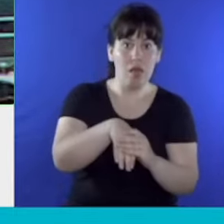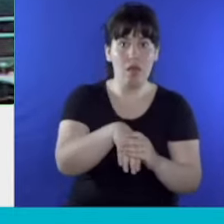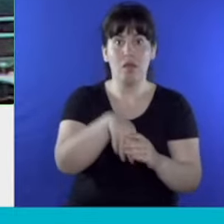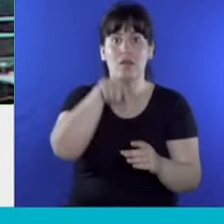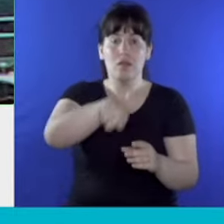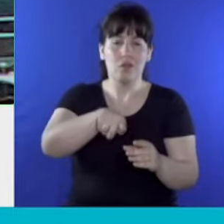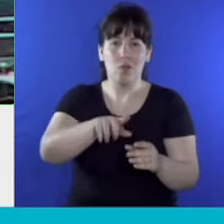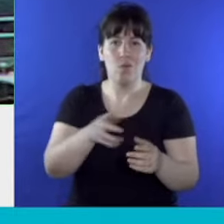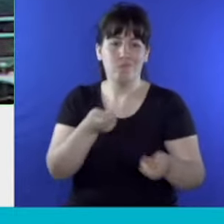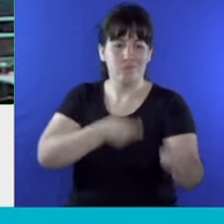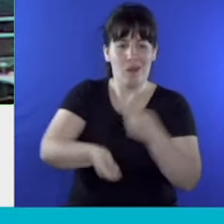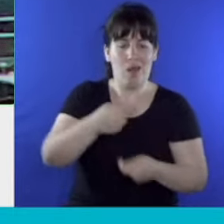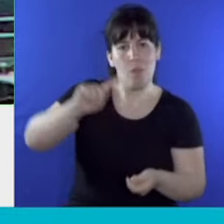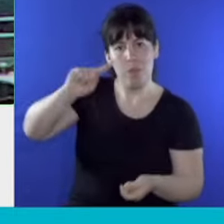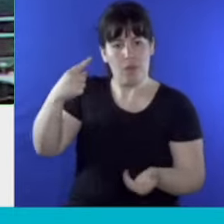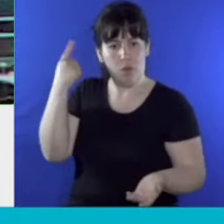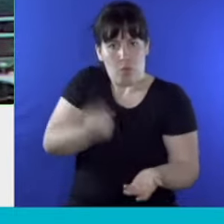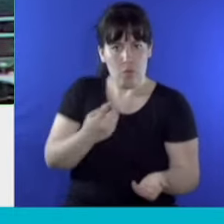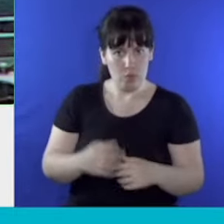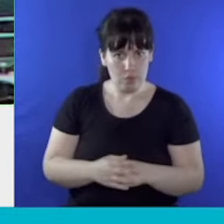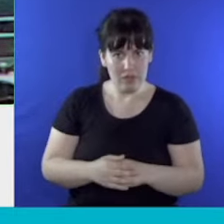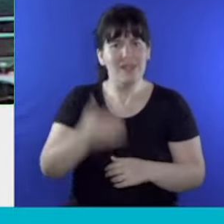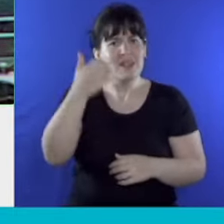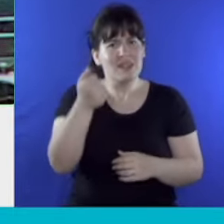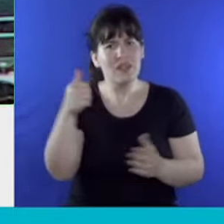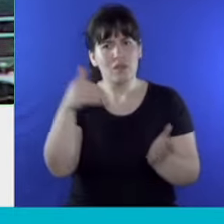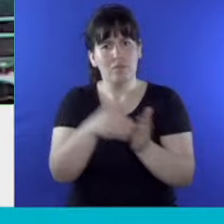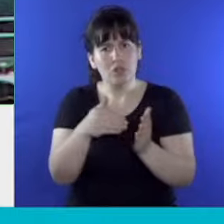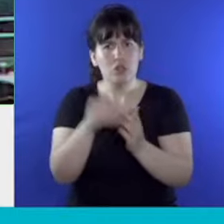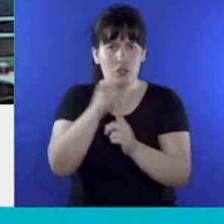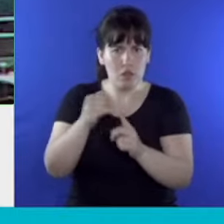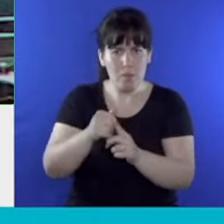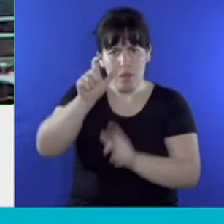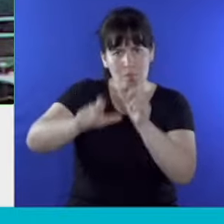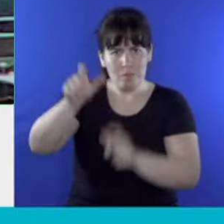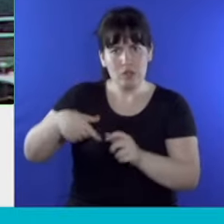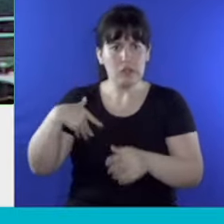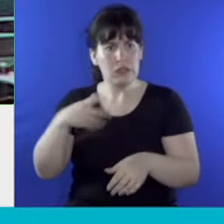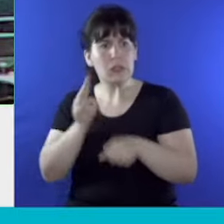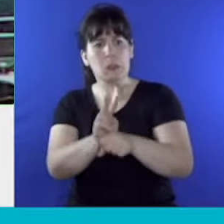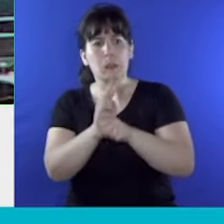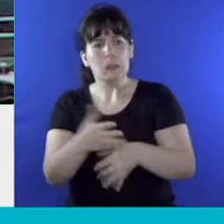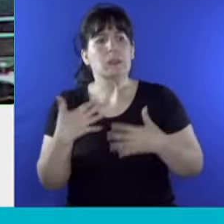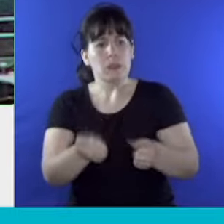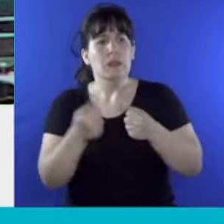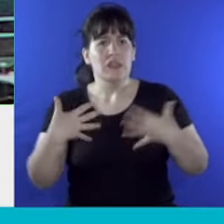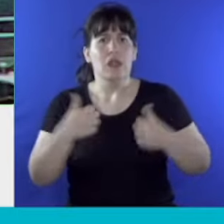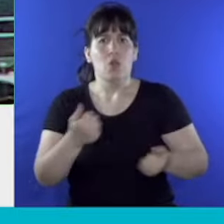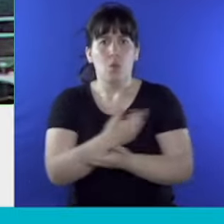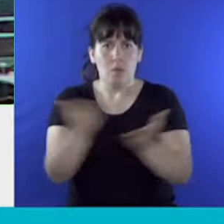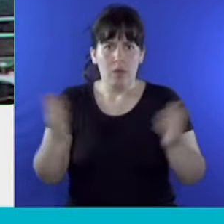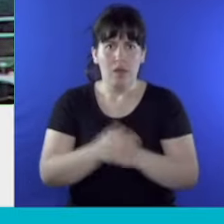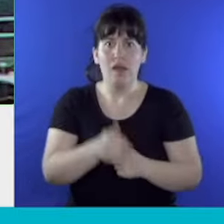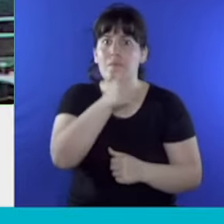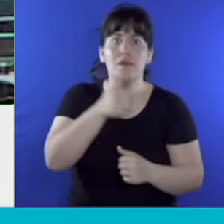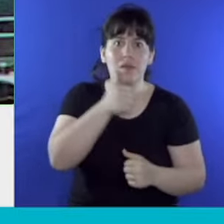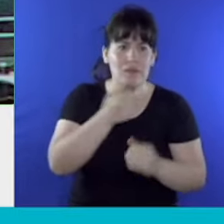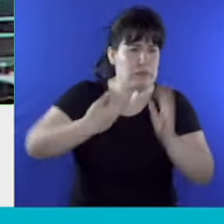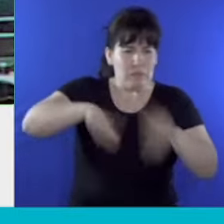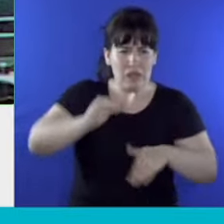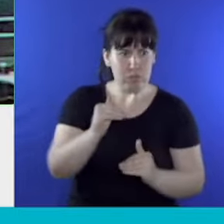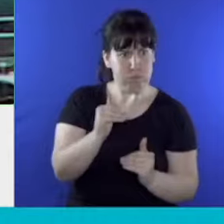oligopólico y monopólico, con 6,5 millones de personas dependiendo de la salud pública, con medicamentos que valen más caro que en el resto